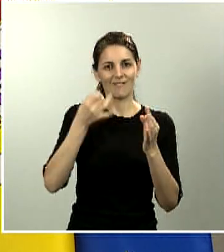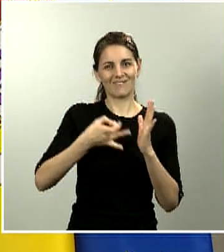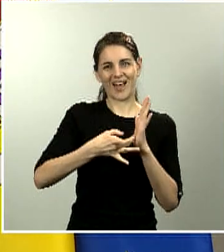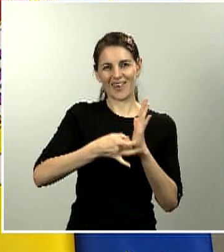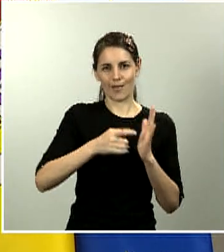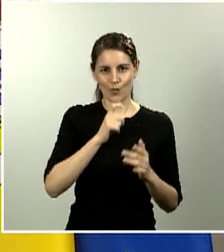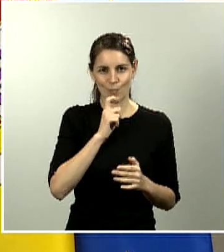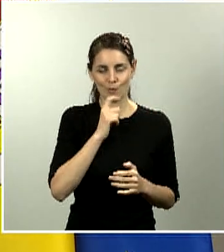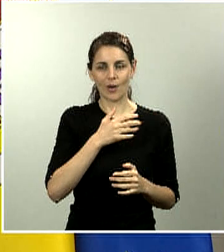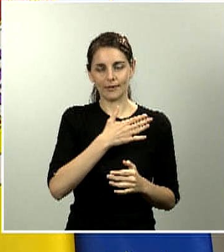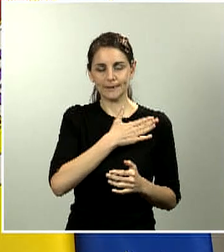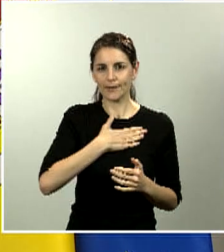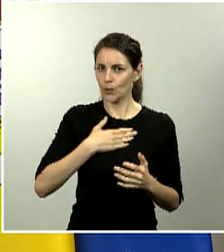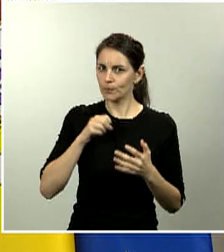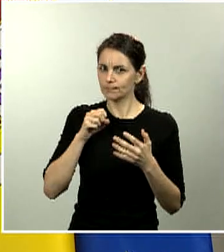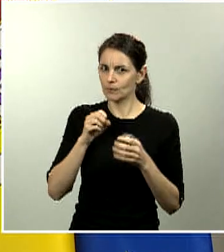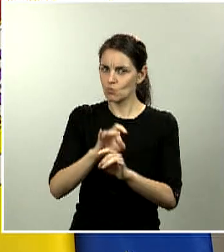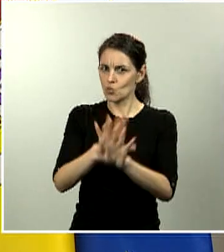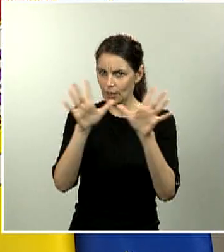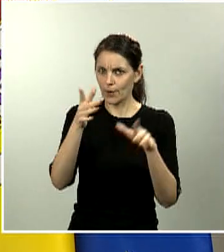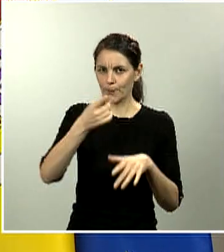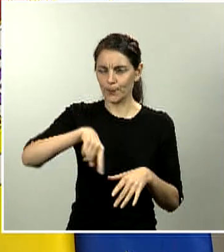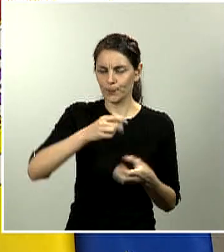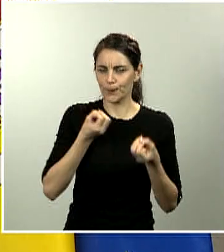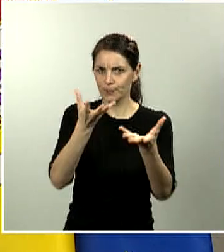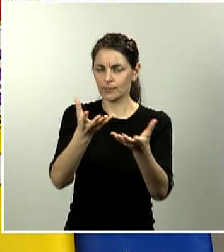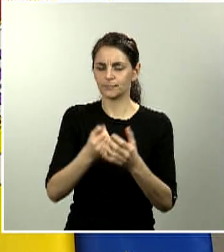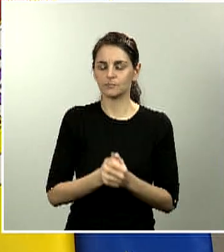cristalino. Somos muy exigentes con la calidad